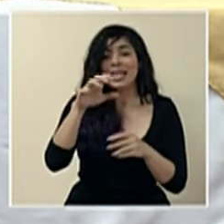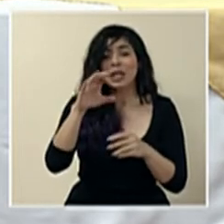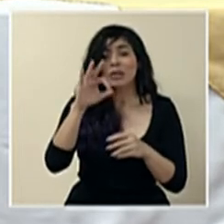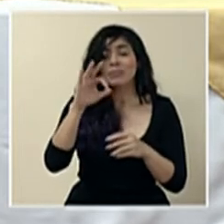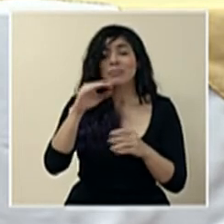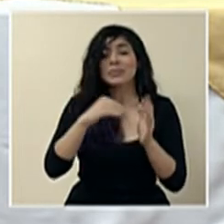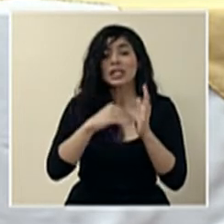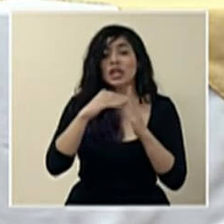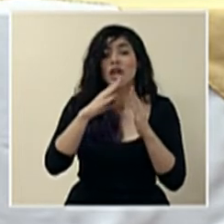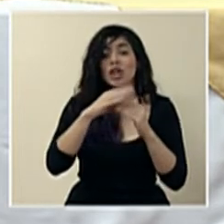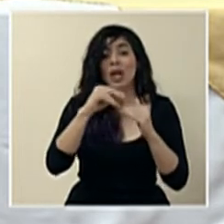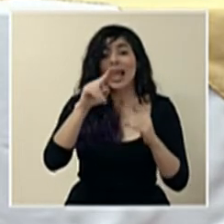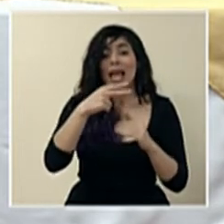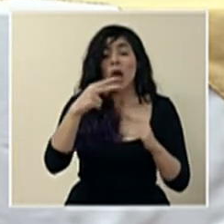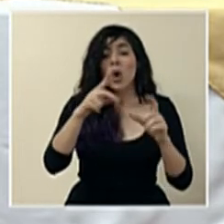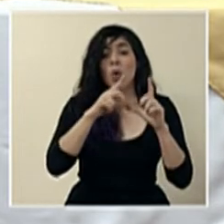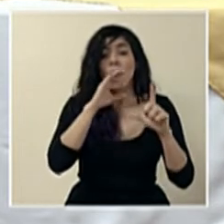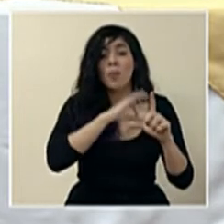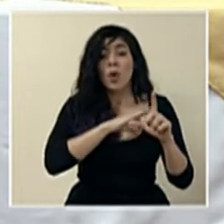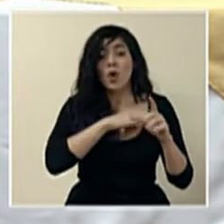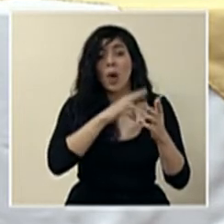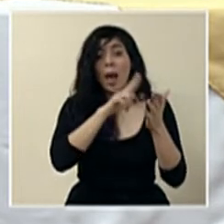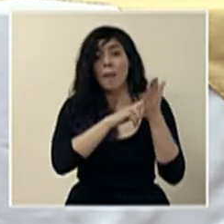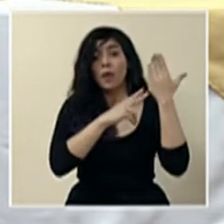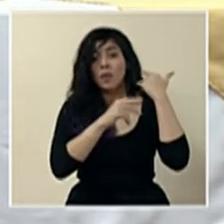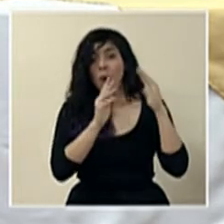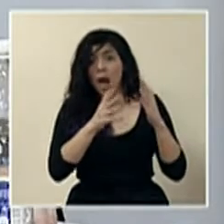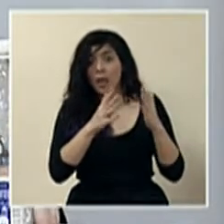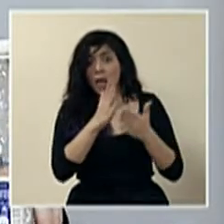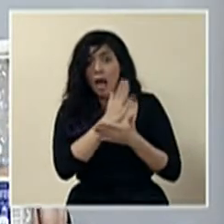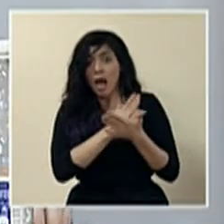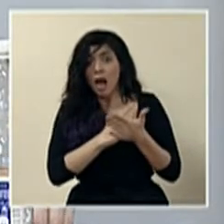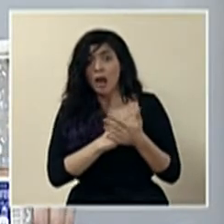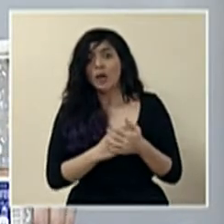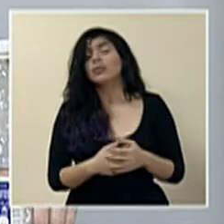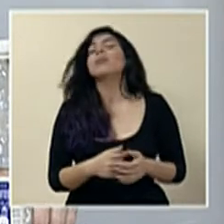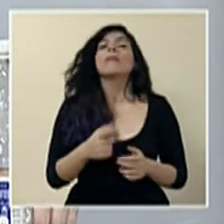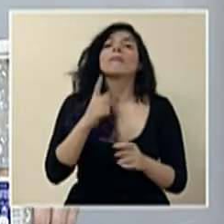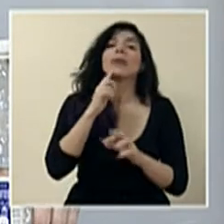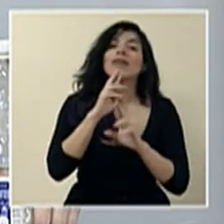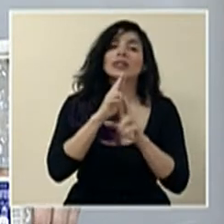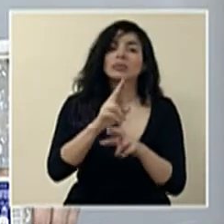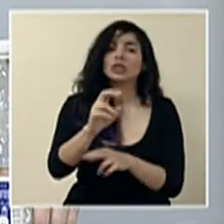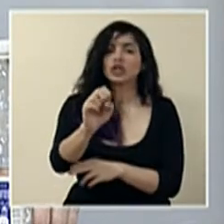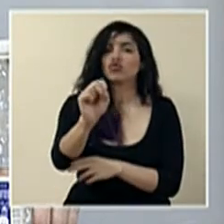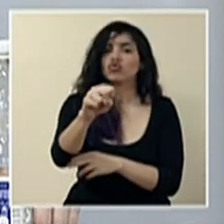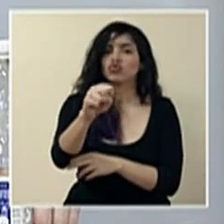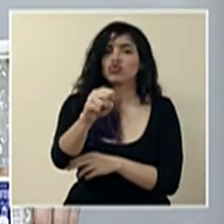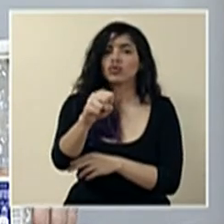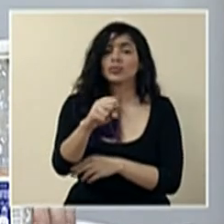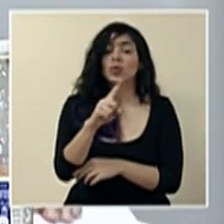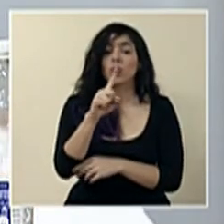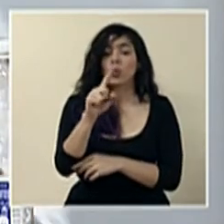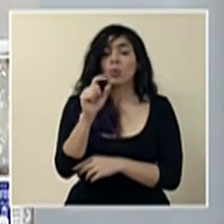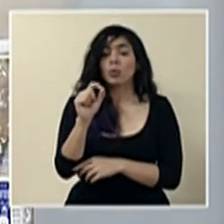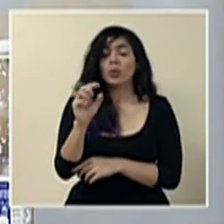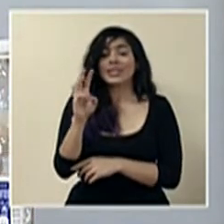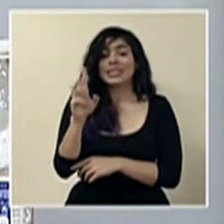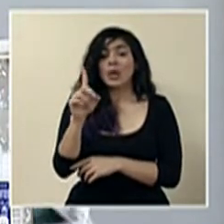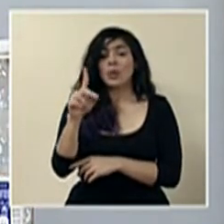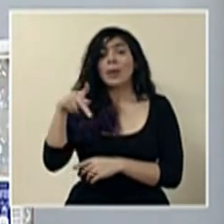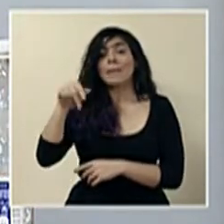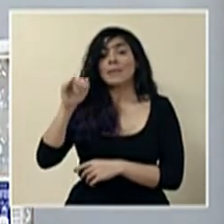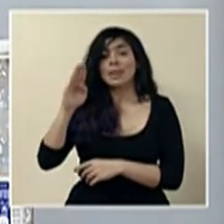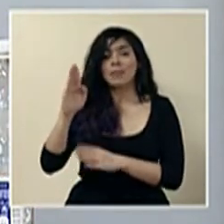en eurobonos que se aprobó en 2019? Para contestar en reverso, sí, queda un 1.61 del